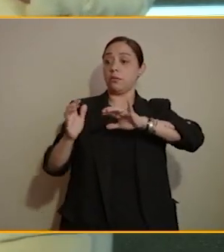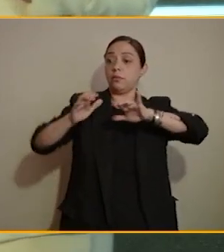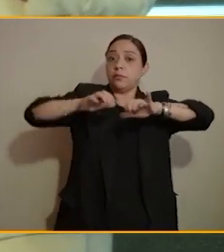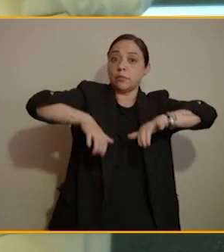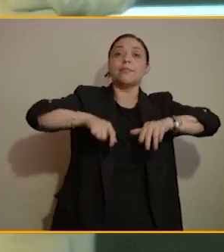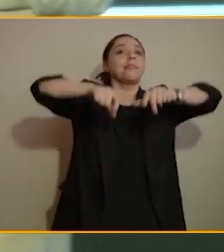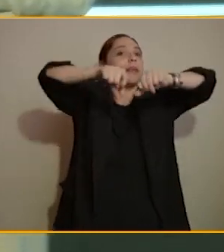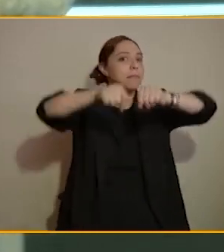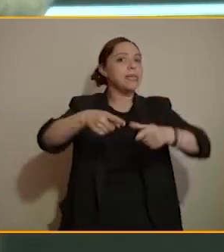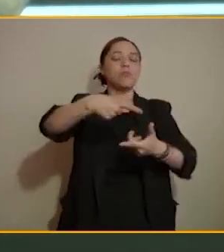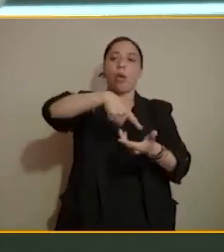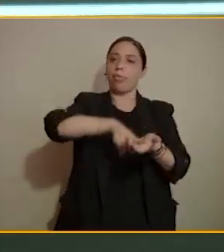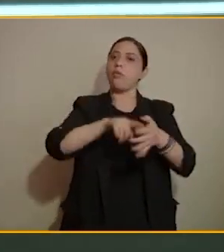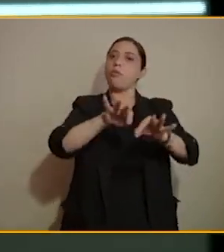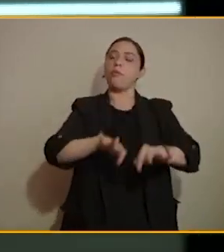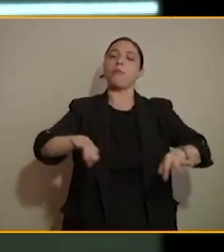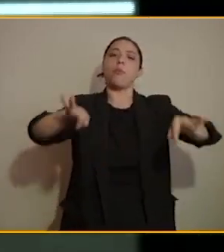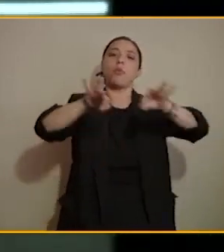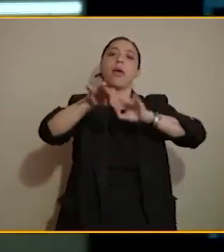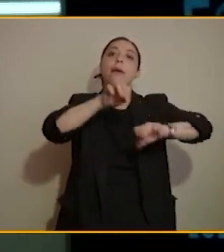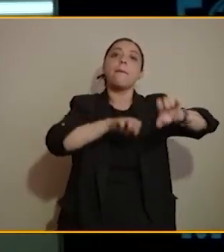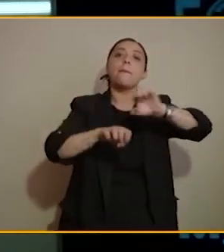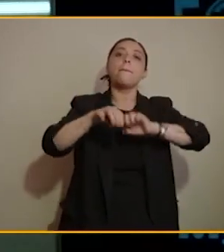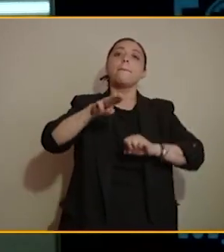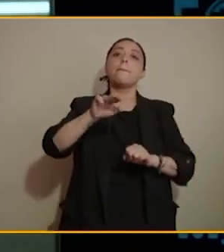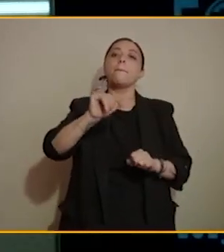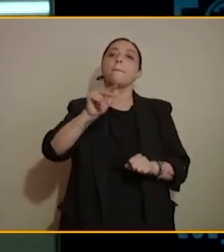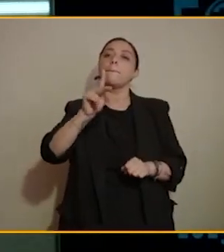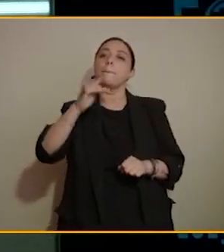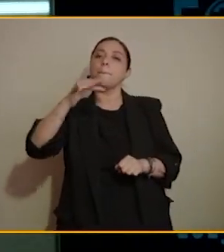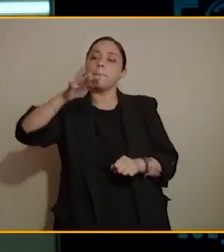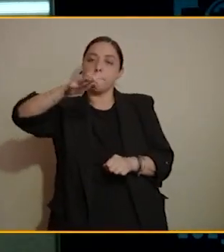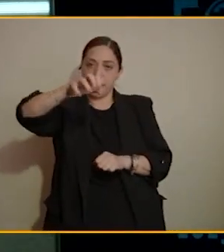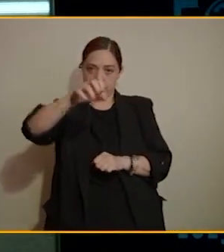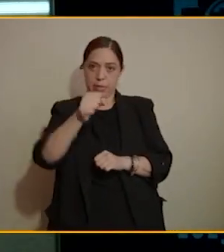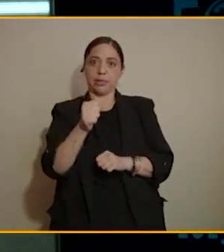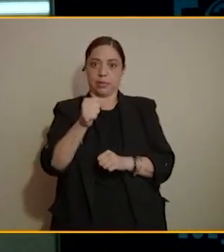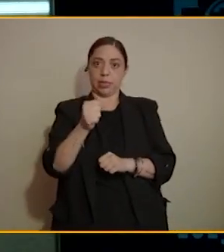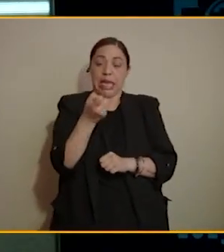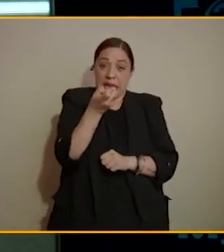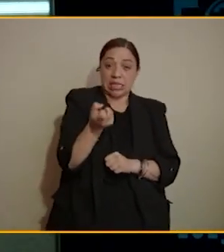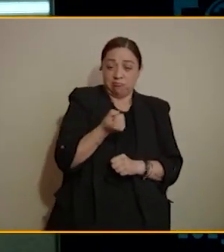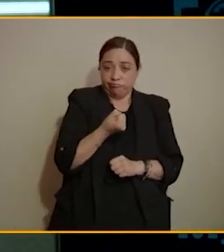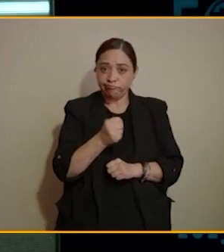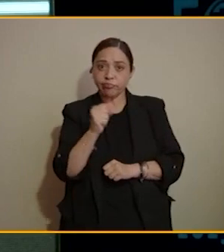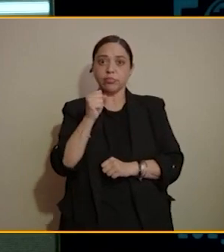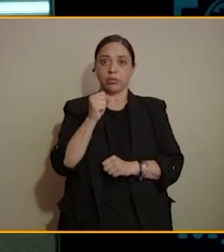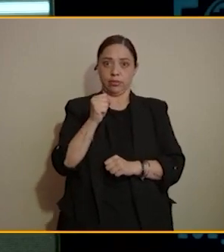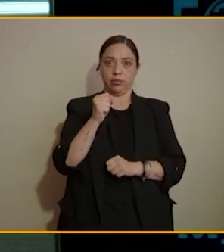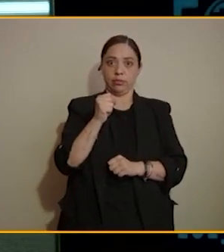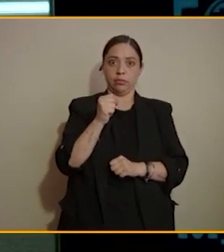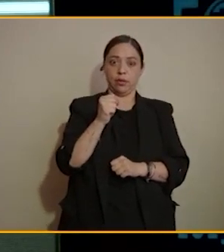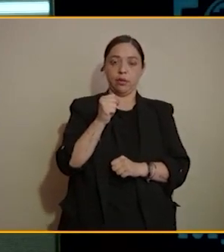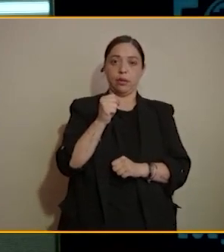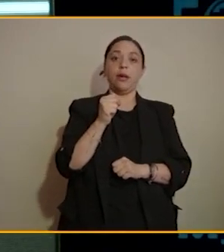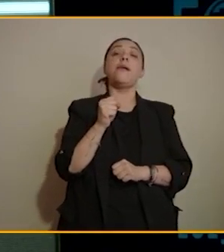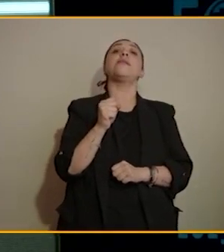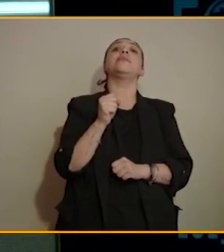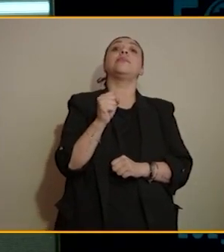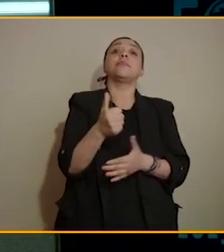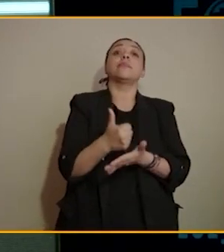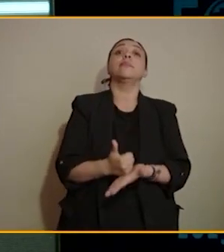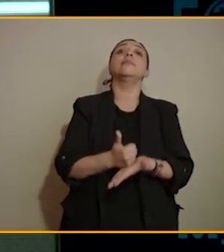MIPYMES. Desarrollar estas capacidades dentro de estas MIPYMES, de estas microempresas, les va a